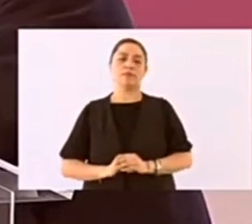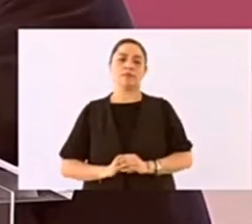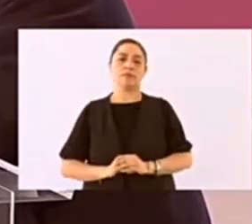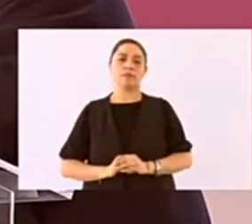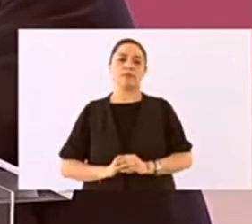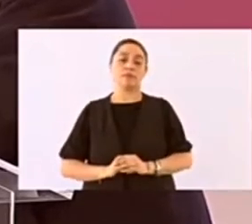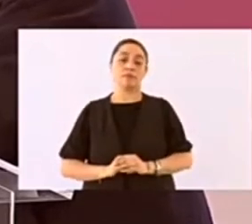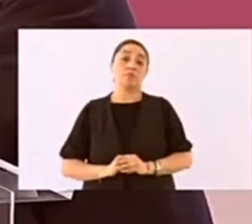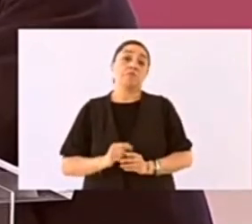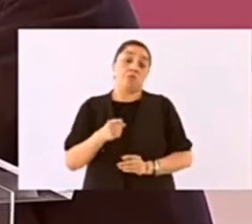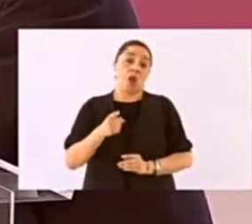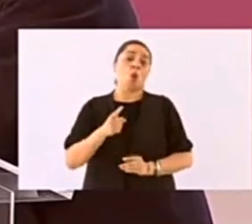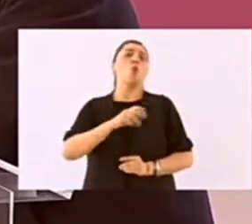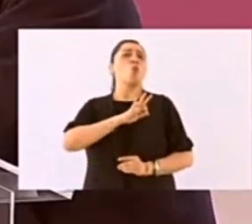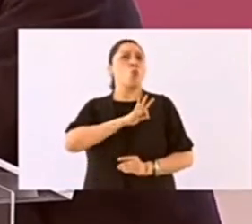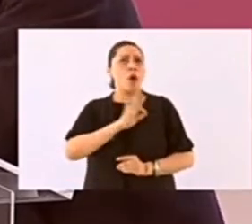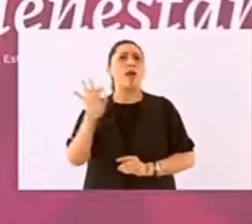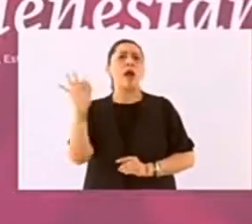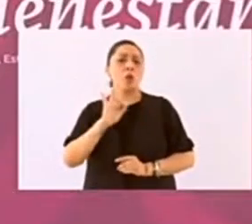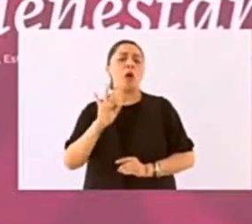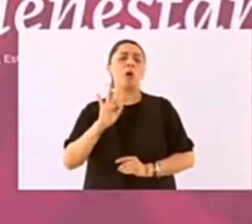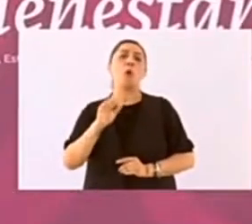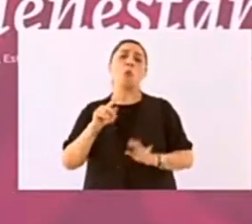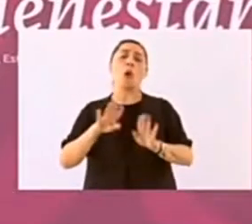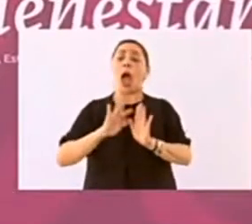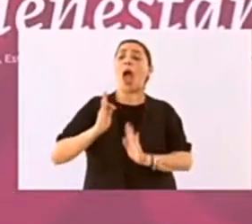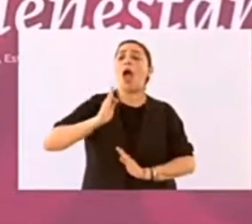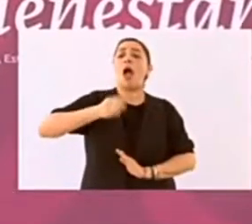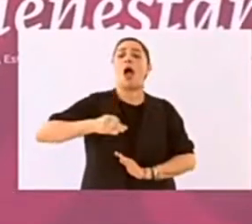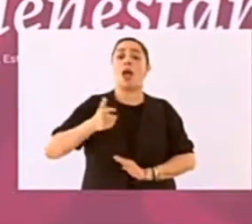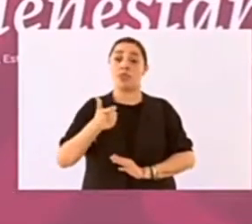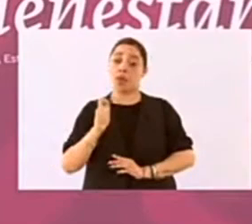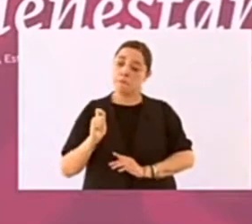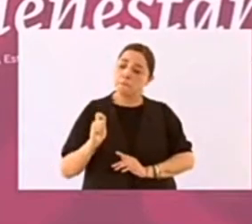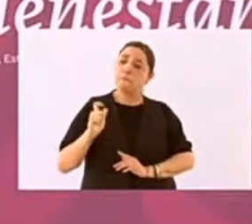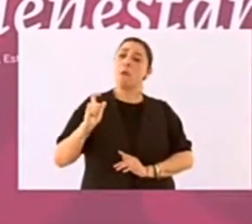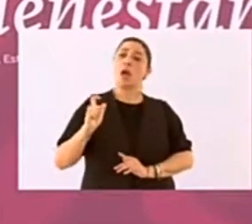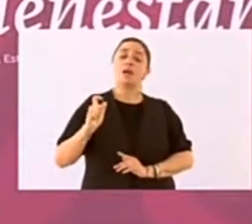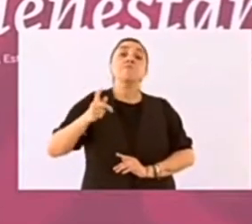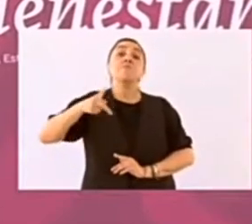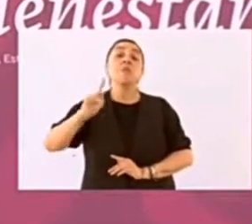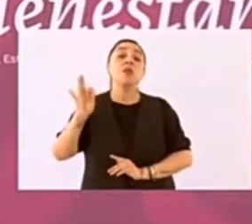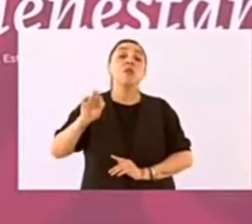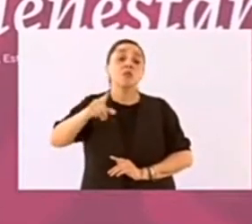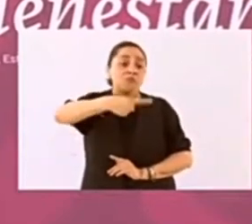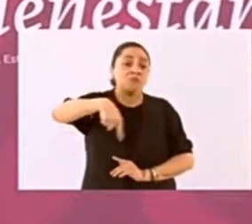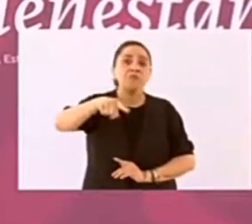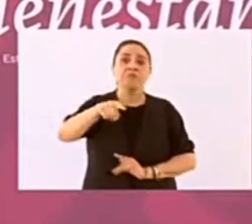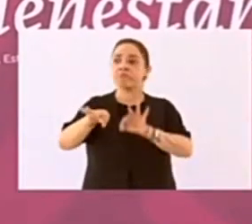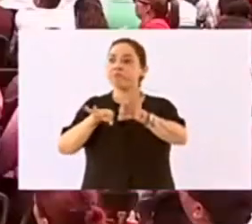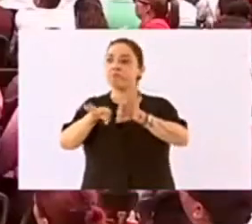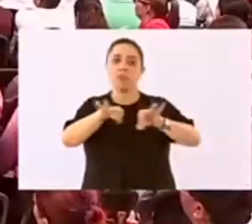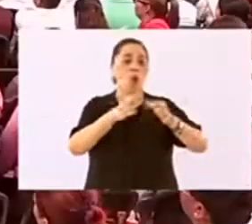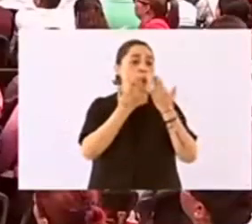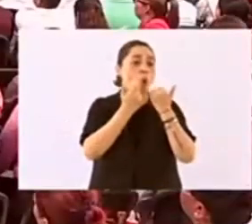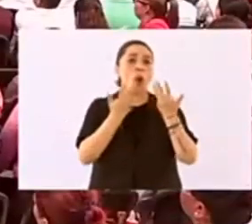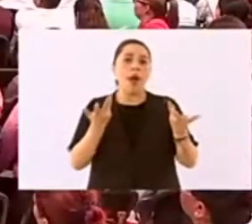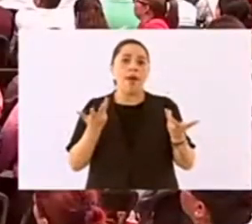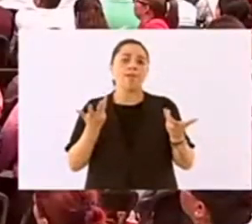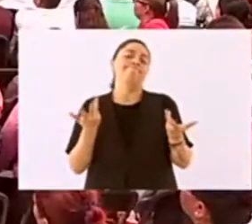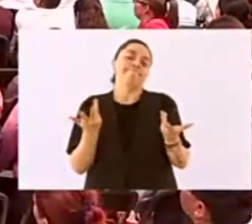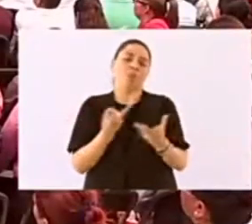decretarse un aumento al salario, pero si no hay trabajo, entonces necesitamos que siga